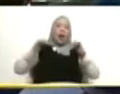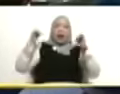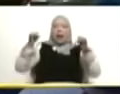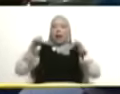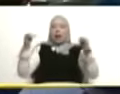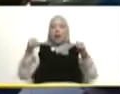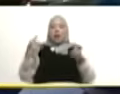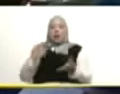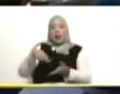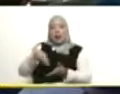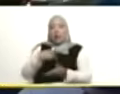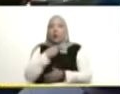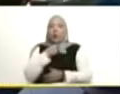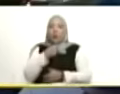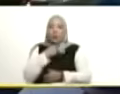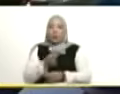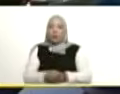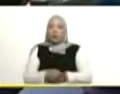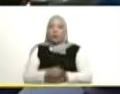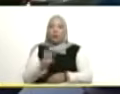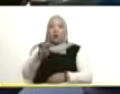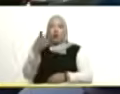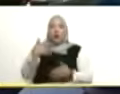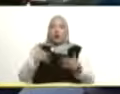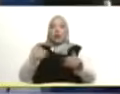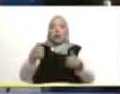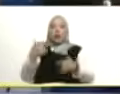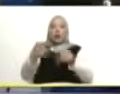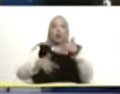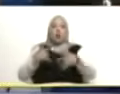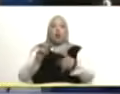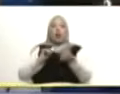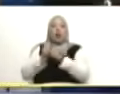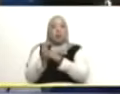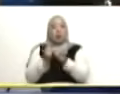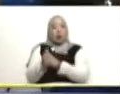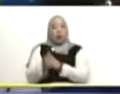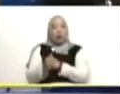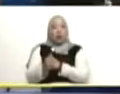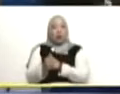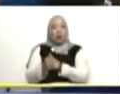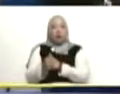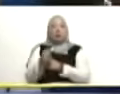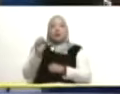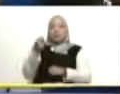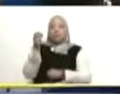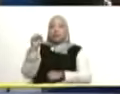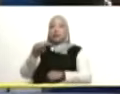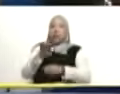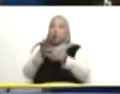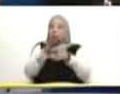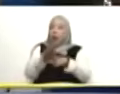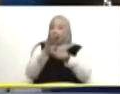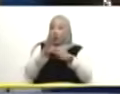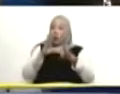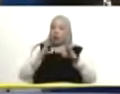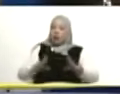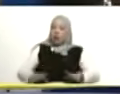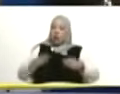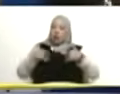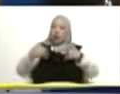divertirnos. El cuarto, salud, actividad física y deporte. Vamos a cuidarnos.